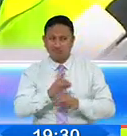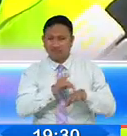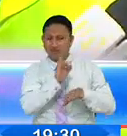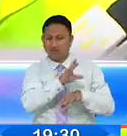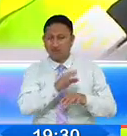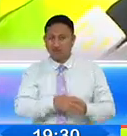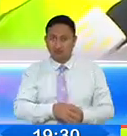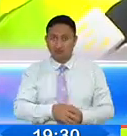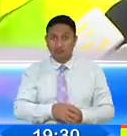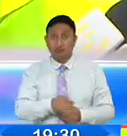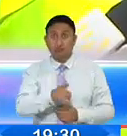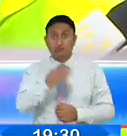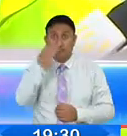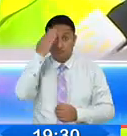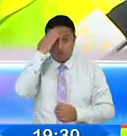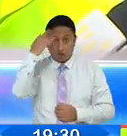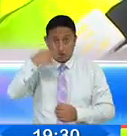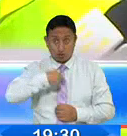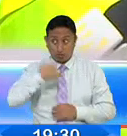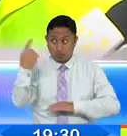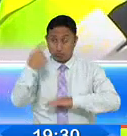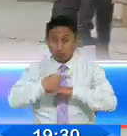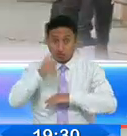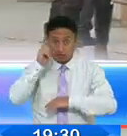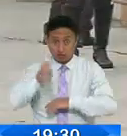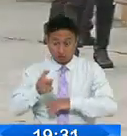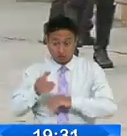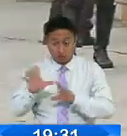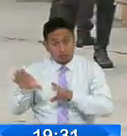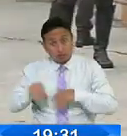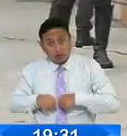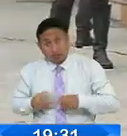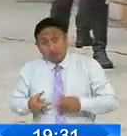quiero que sepan ustedes que nosotros cumplimos las disposiciones de la fiscalía. Informó José